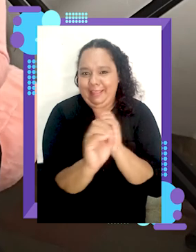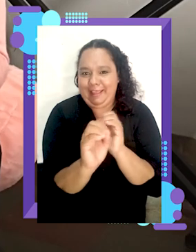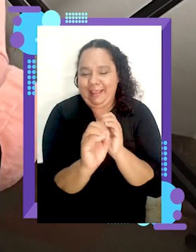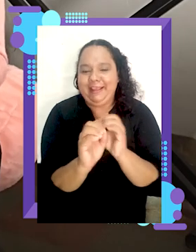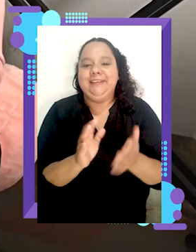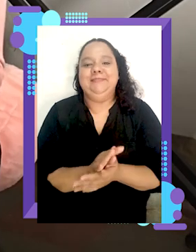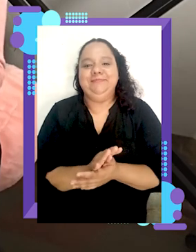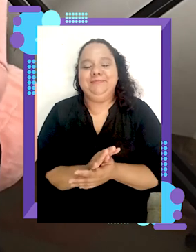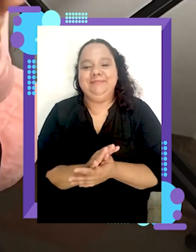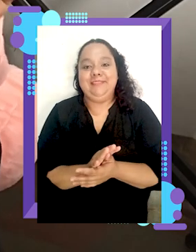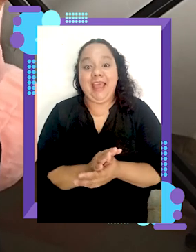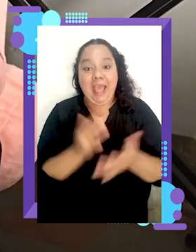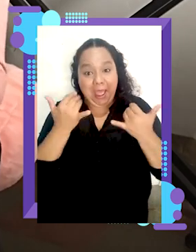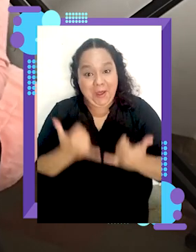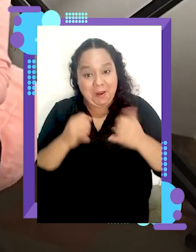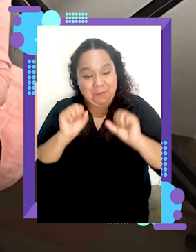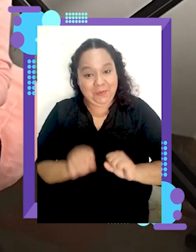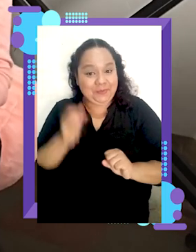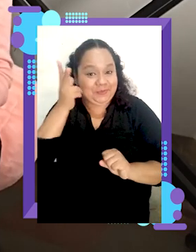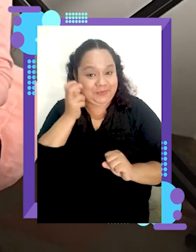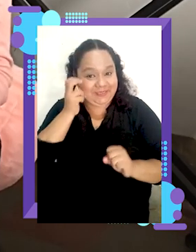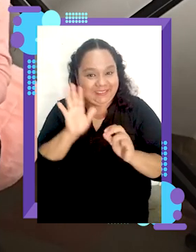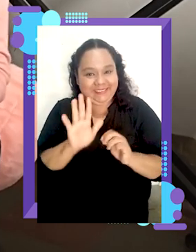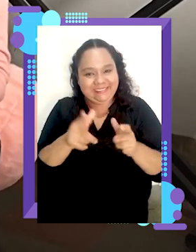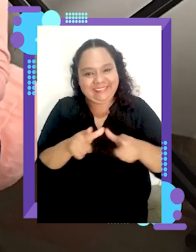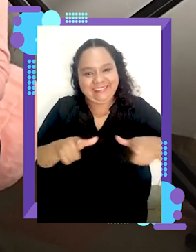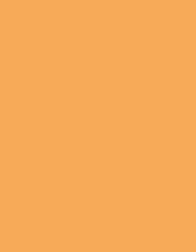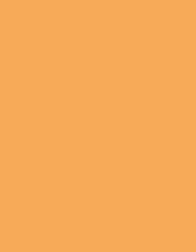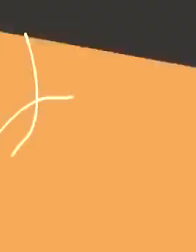Tío Conejo, ahora escúchalo en su lengua natal.